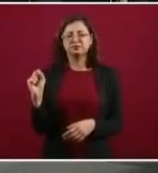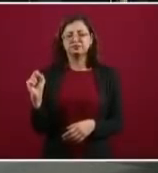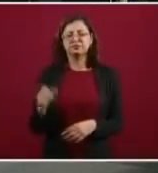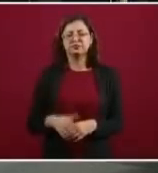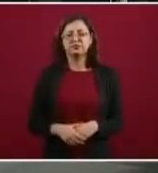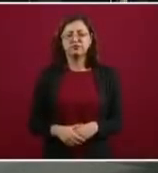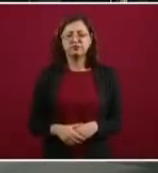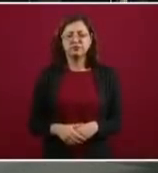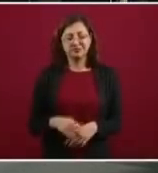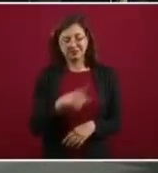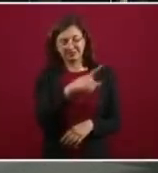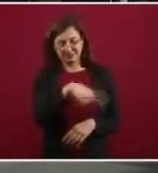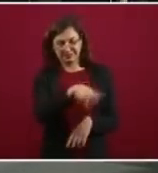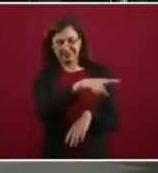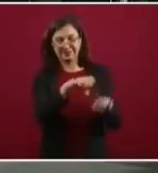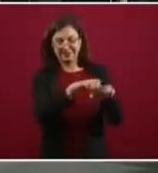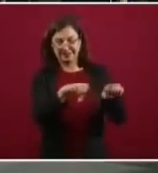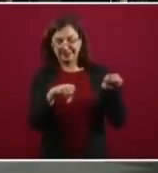todo ese equipo,